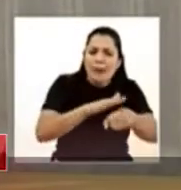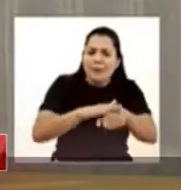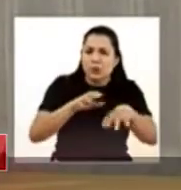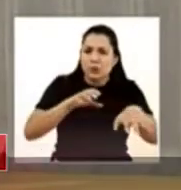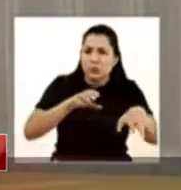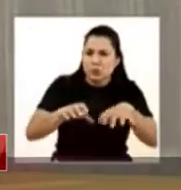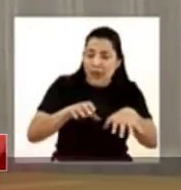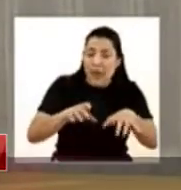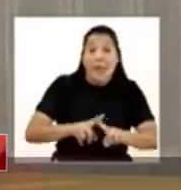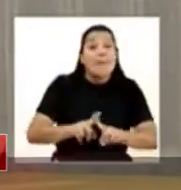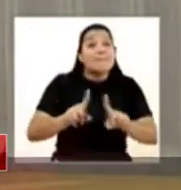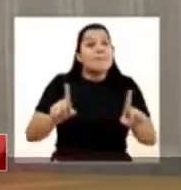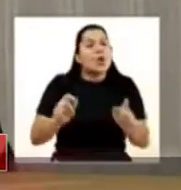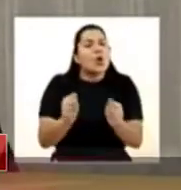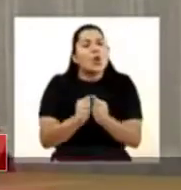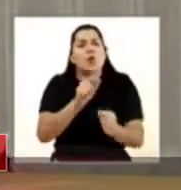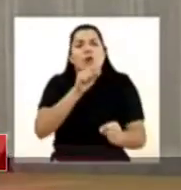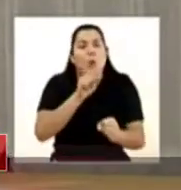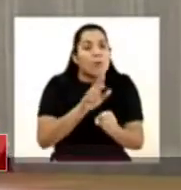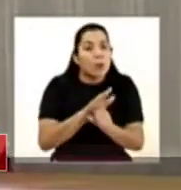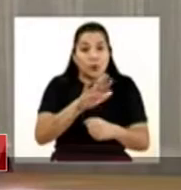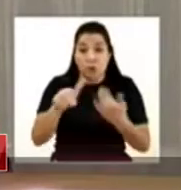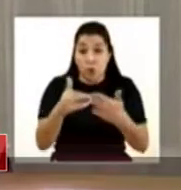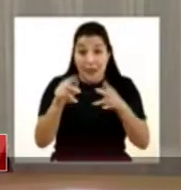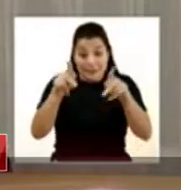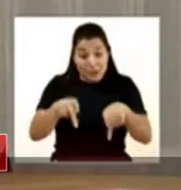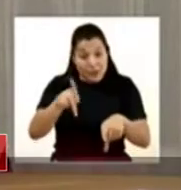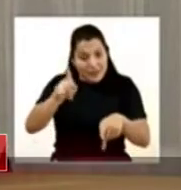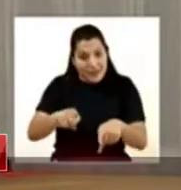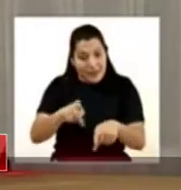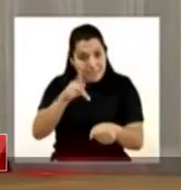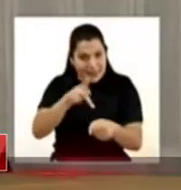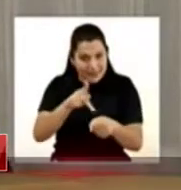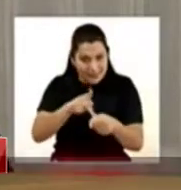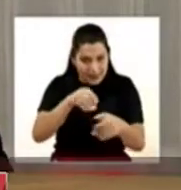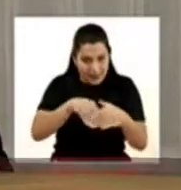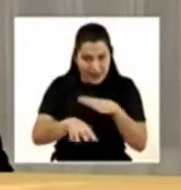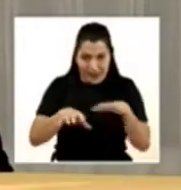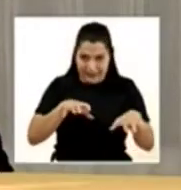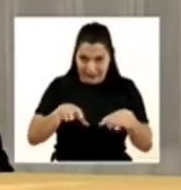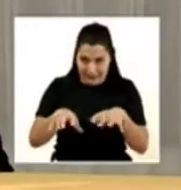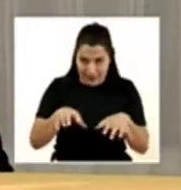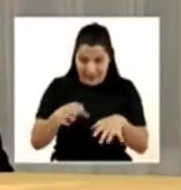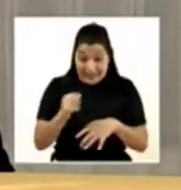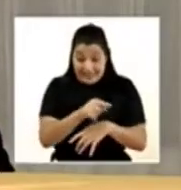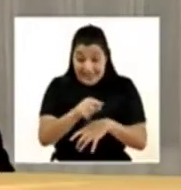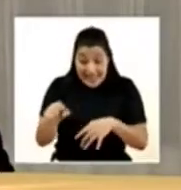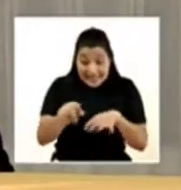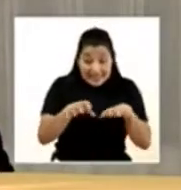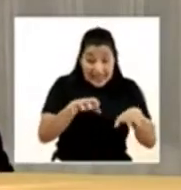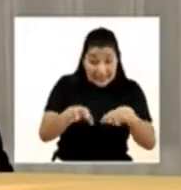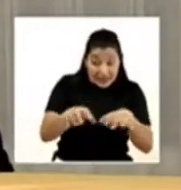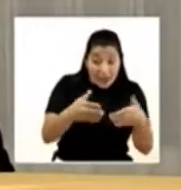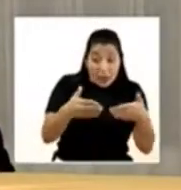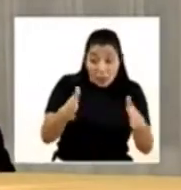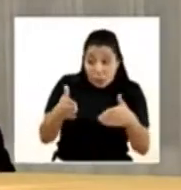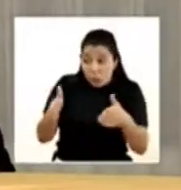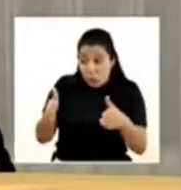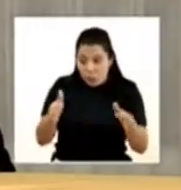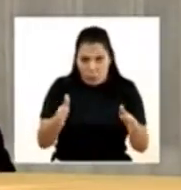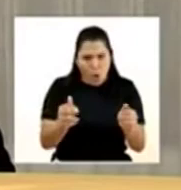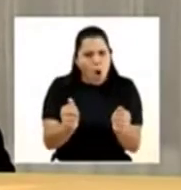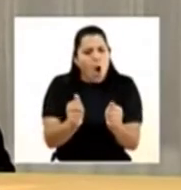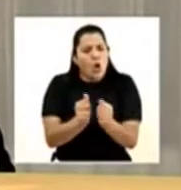compromiso máximo de todos los que participan en esas actividades. Y si esas actividades se retoman como tiene que ser, con